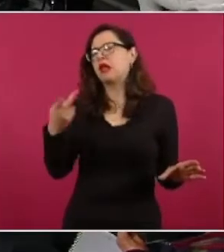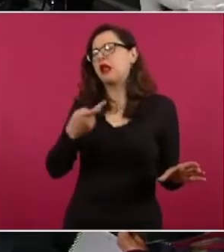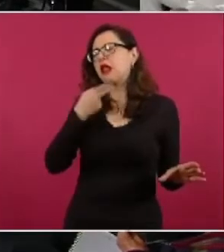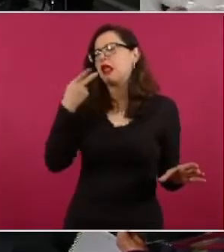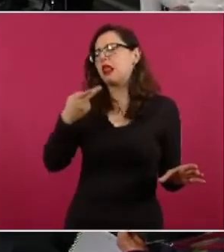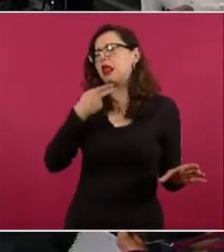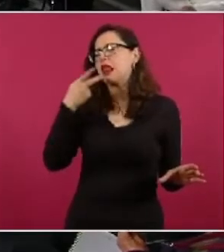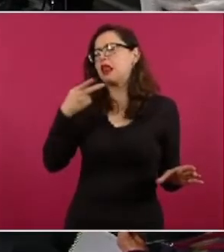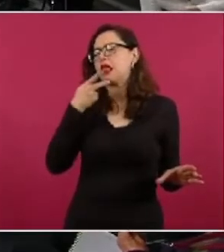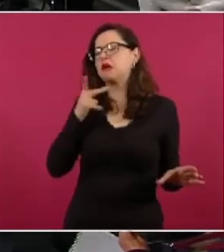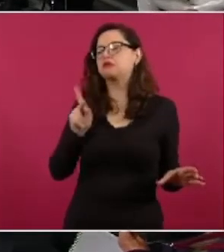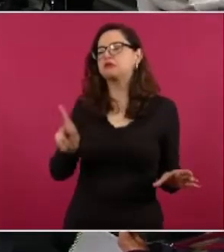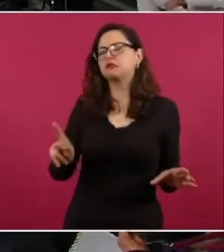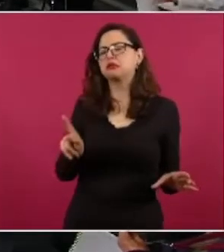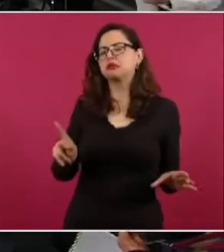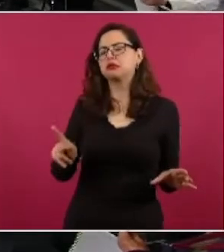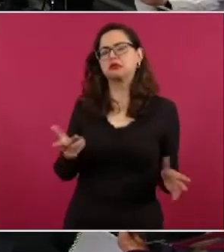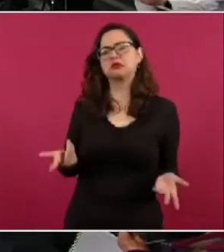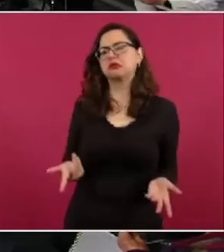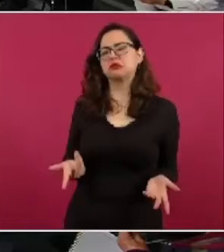postura de circunstancia